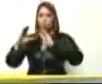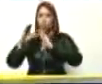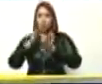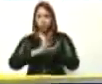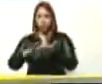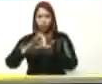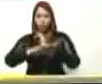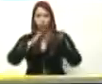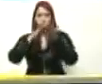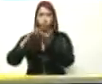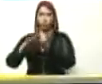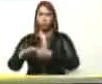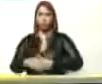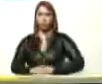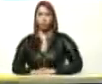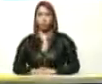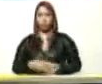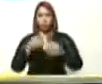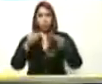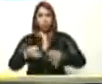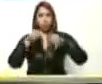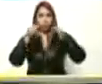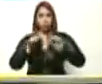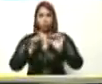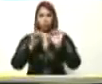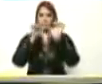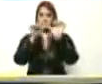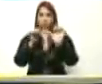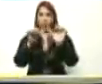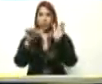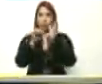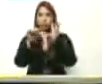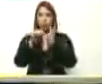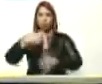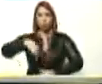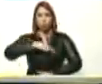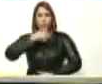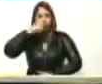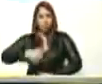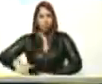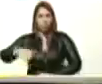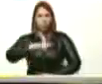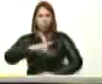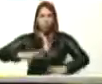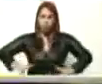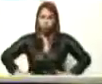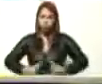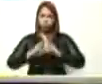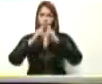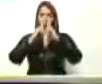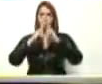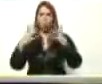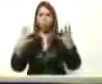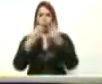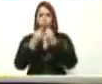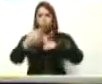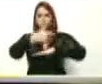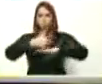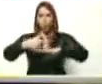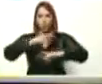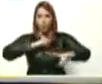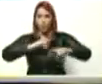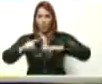solución, permanente, donde nuestro pueblo, se encuentre, con su gobierno, en la